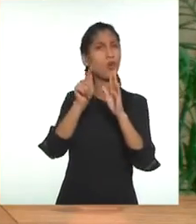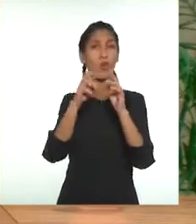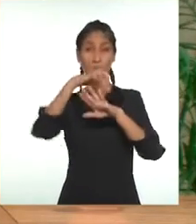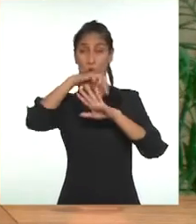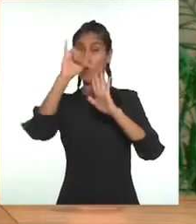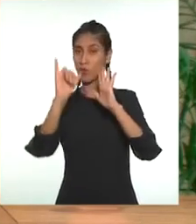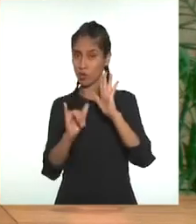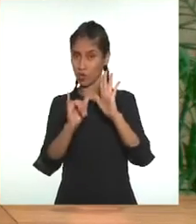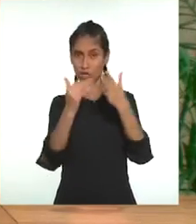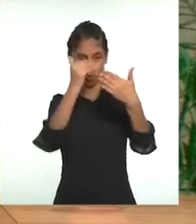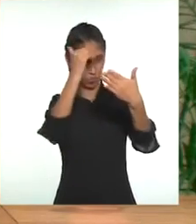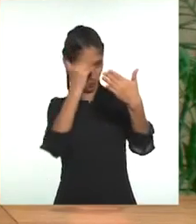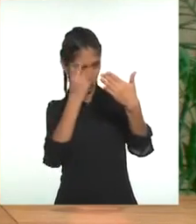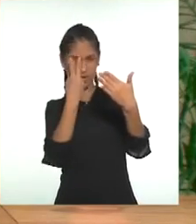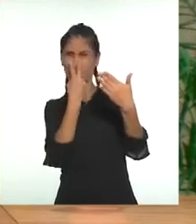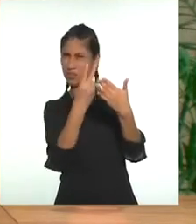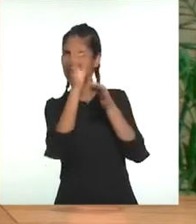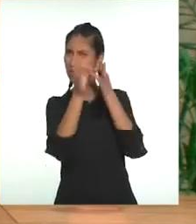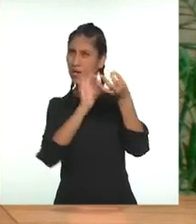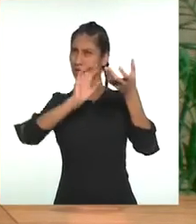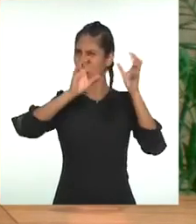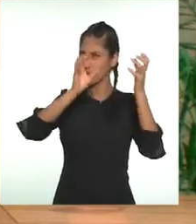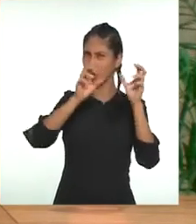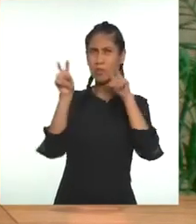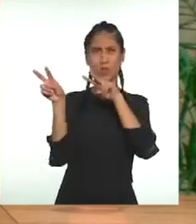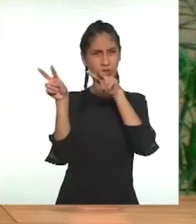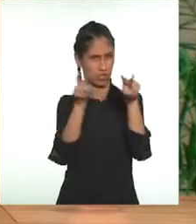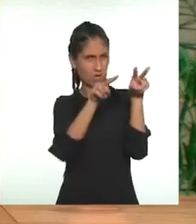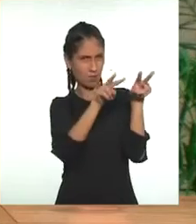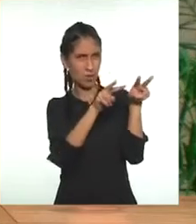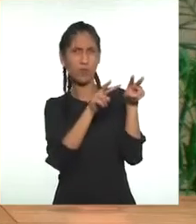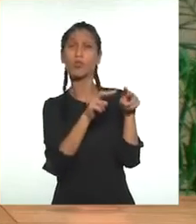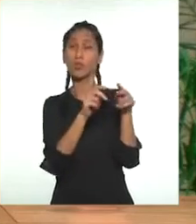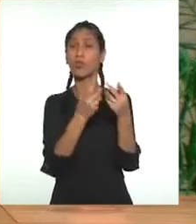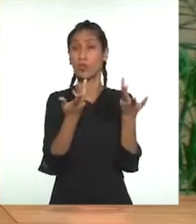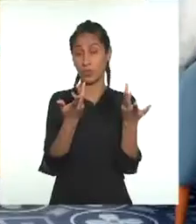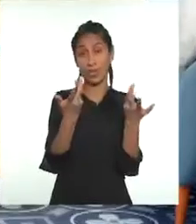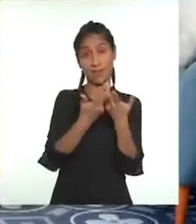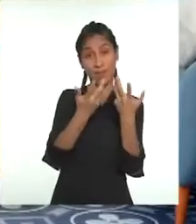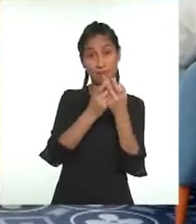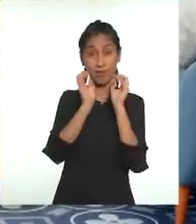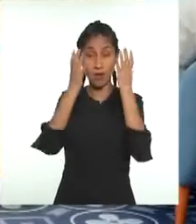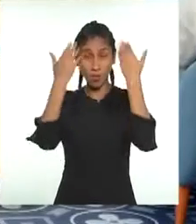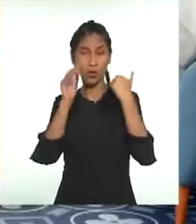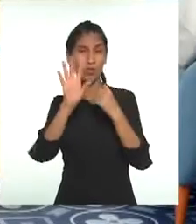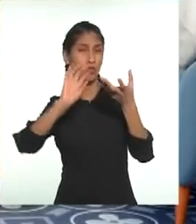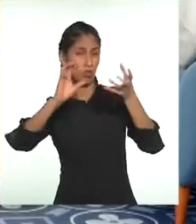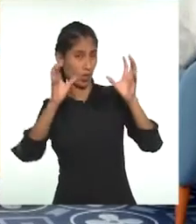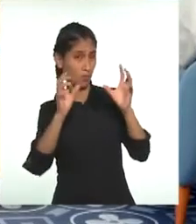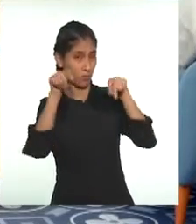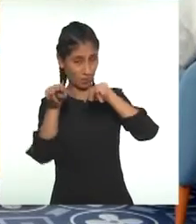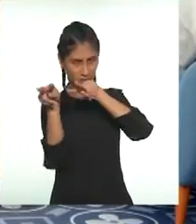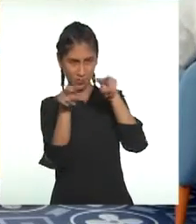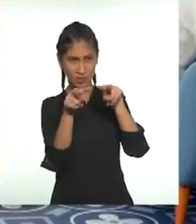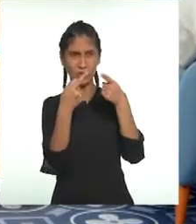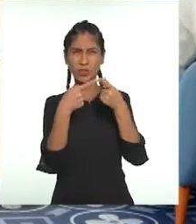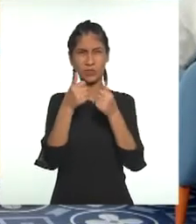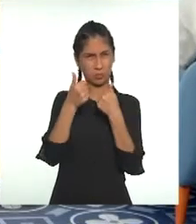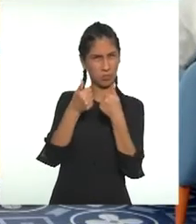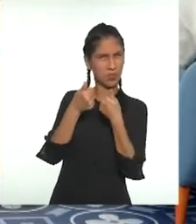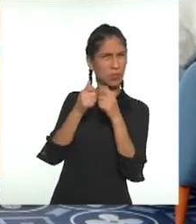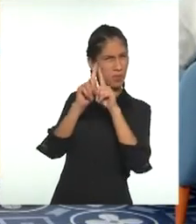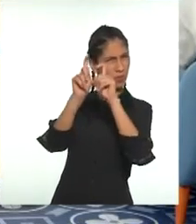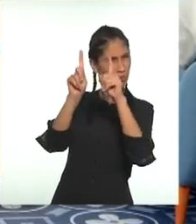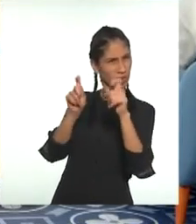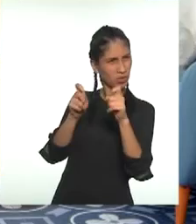de narrativa visual para hablar de los cambios que vemos a nuestro alrededor en la vida de la mujer peruana. Eso suena genial. Solo tengo una